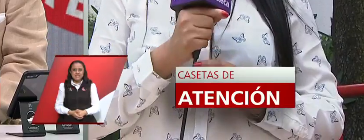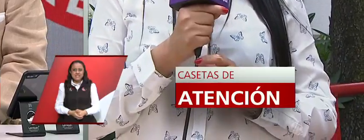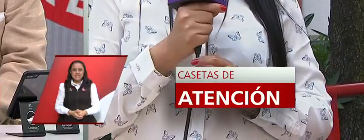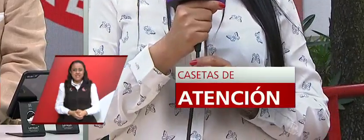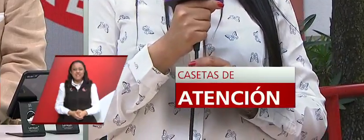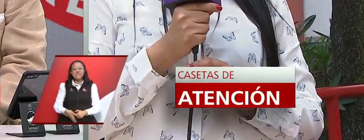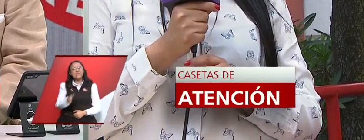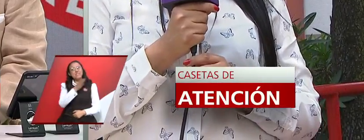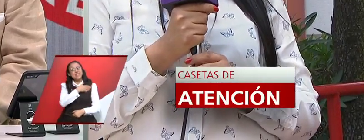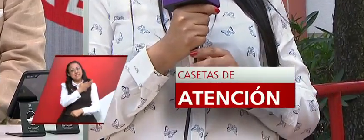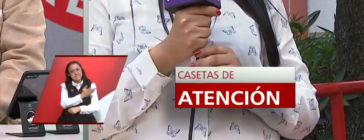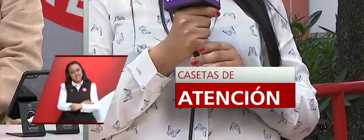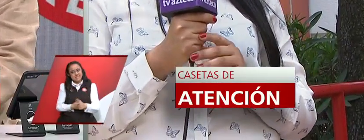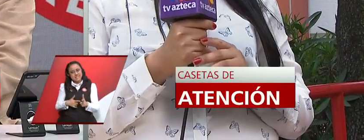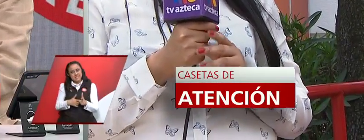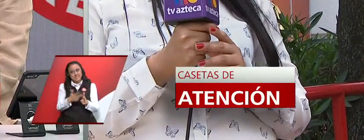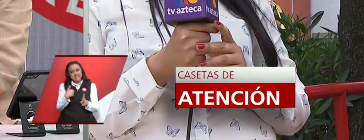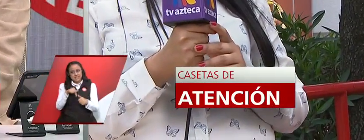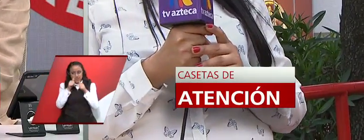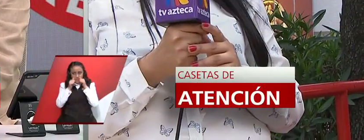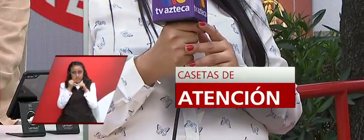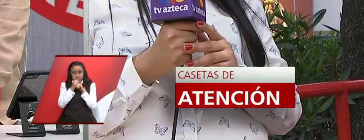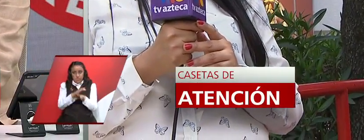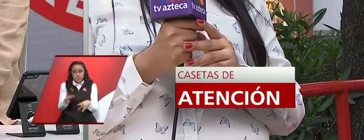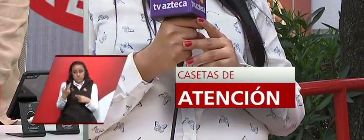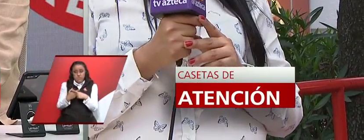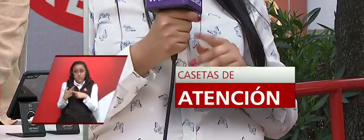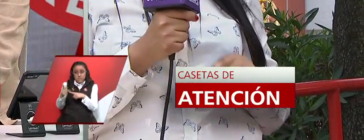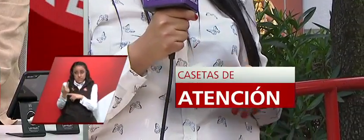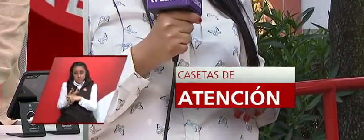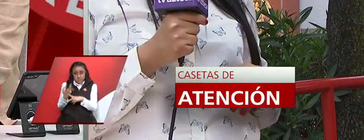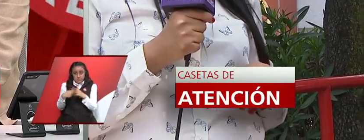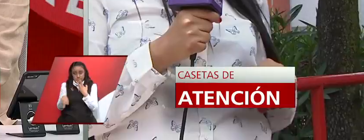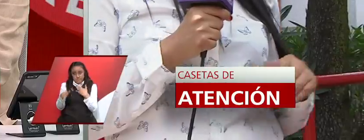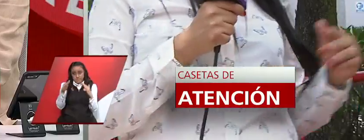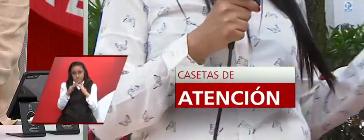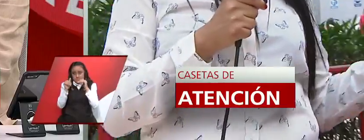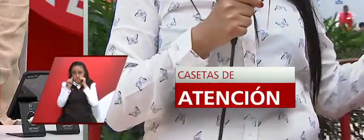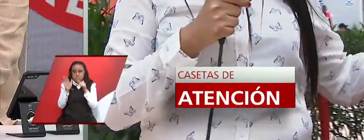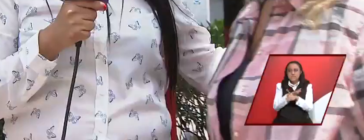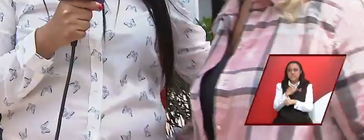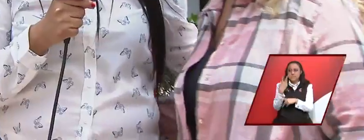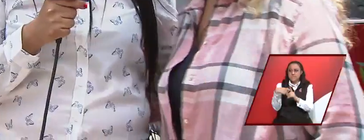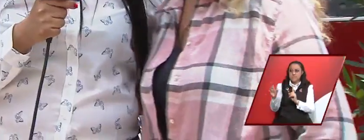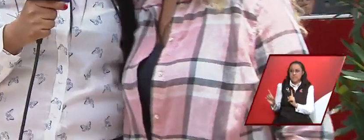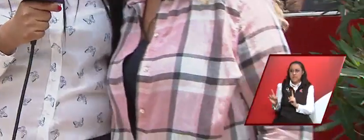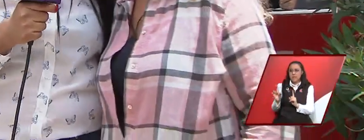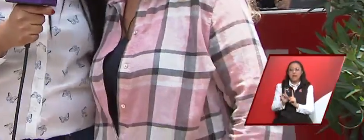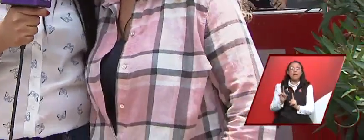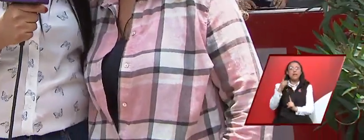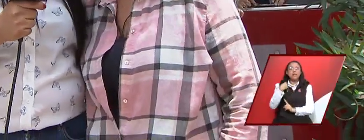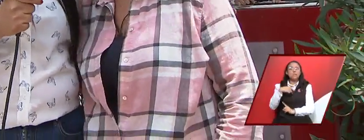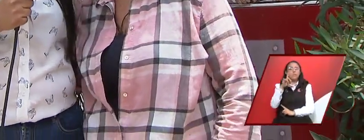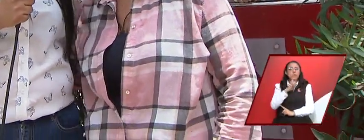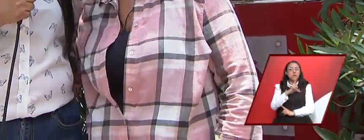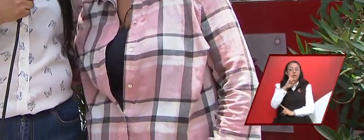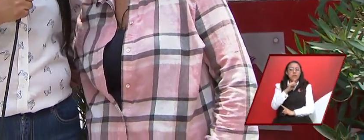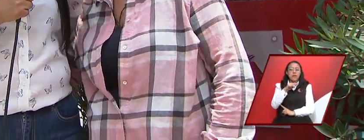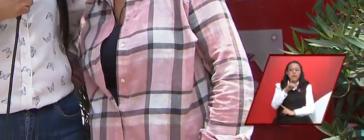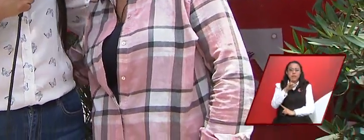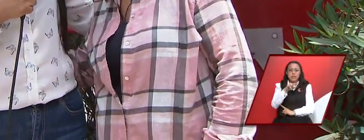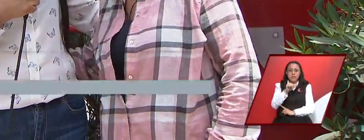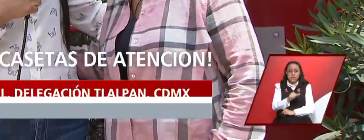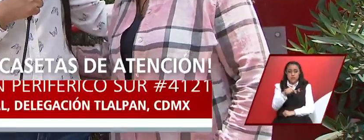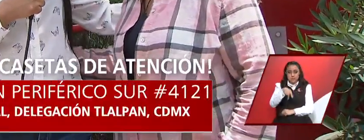Brenda. Muy buenas tardes, seguimos pendientes de toda la información que llegue aquí a Casetas de Atención, y es que permíteme presentarles a la señora Nina, que está con nosotros el día